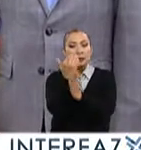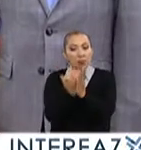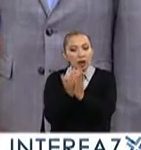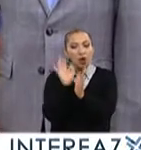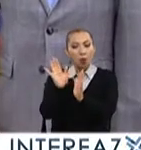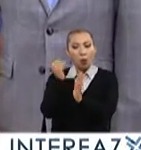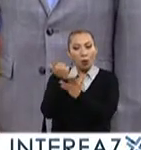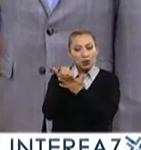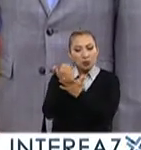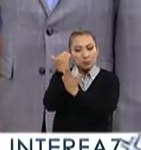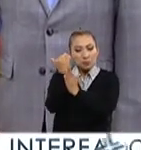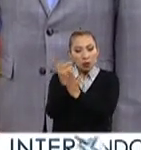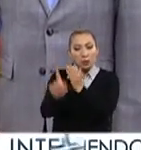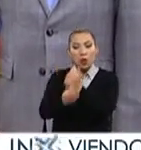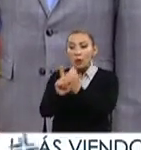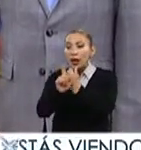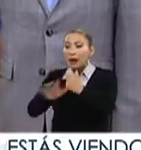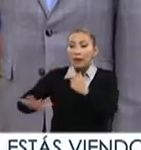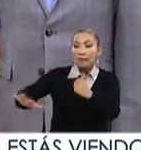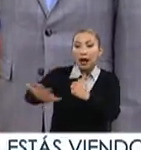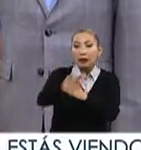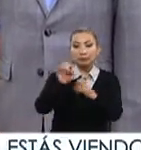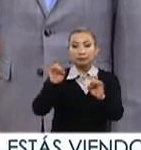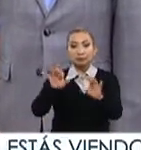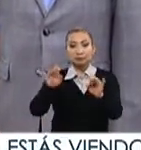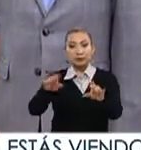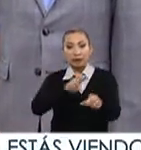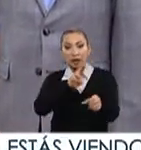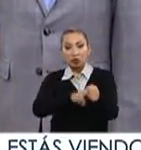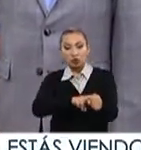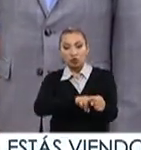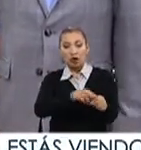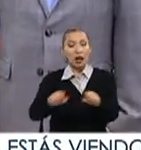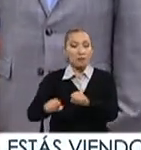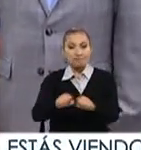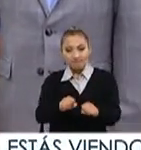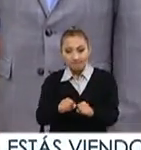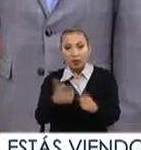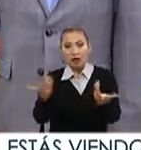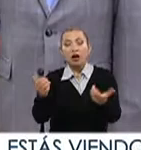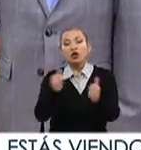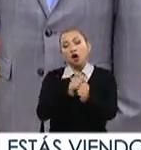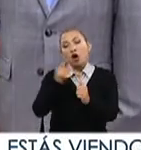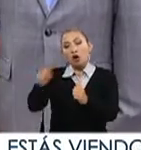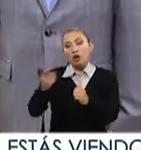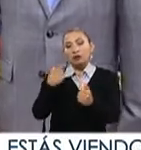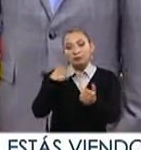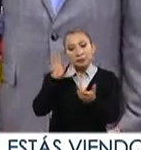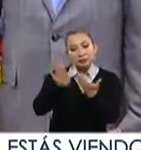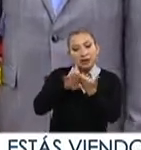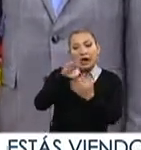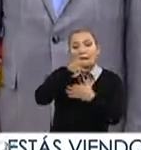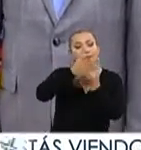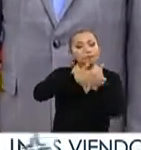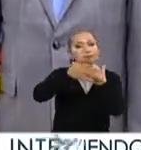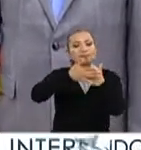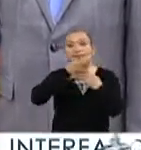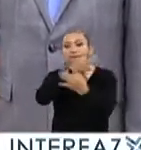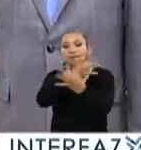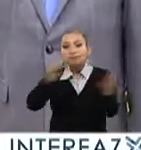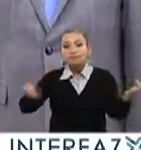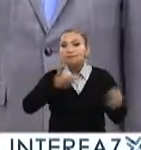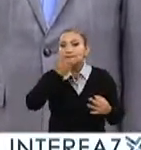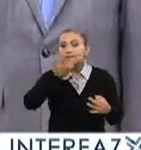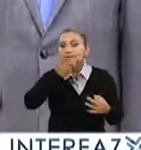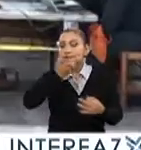o mitigar el daño que puedan provocar los fenómenos de origen natural a través de la parte de la prevención y de la difusión de la